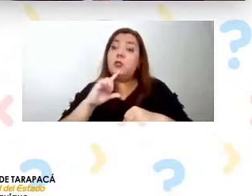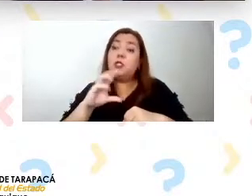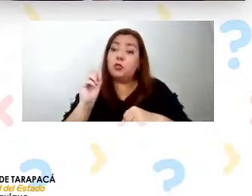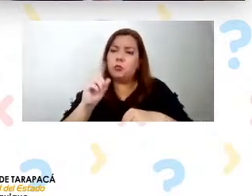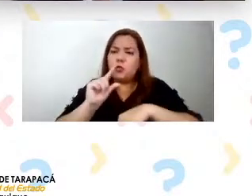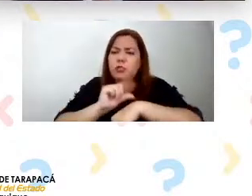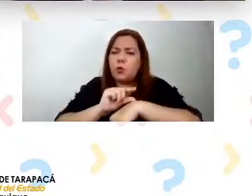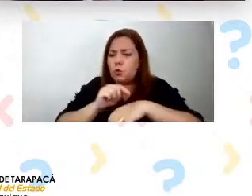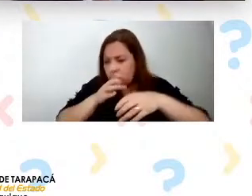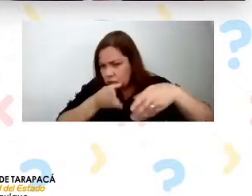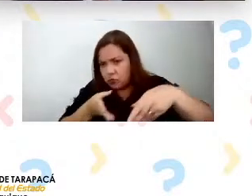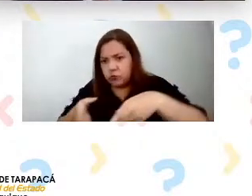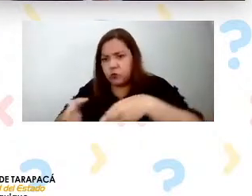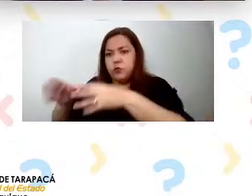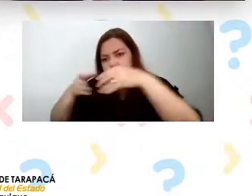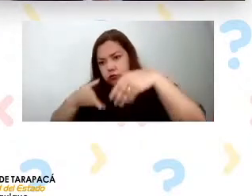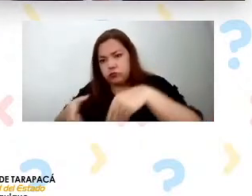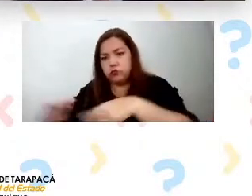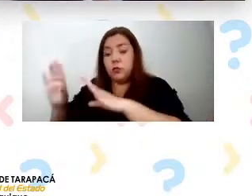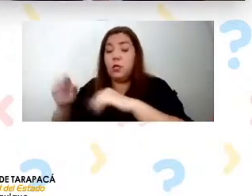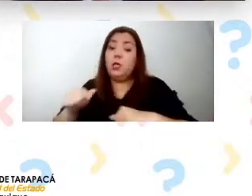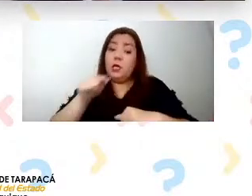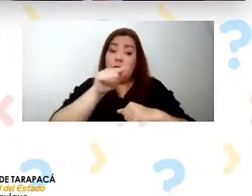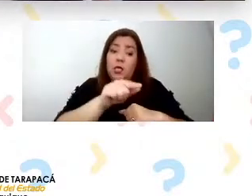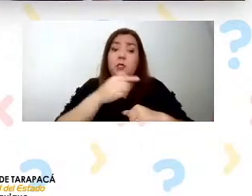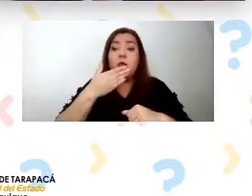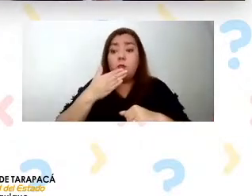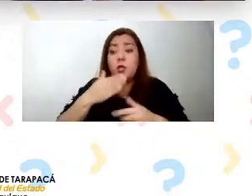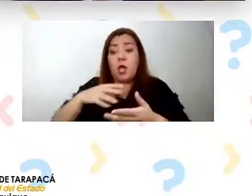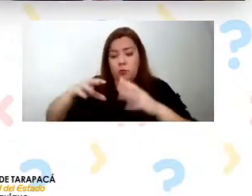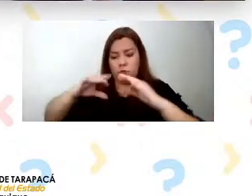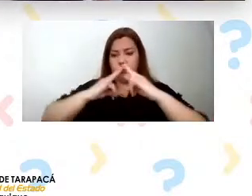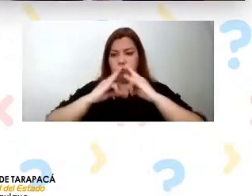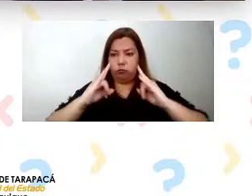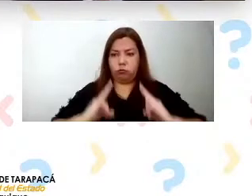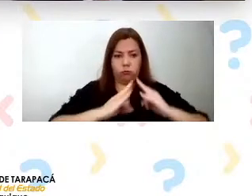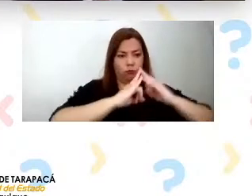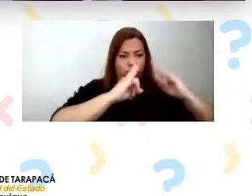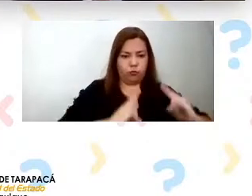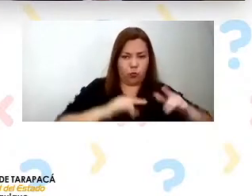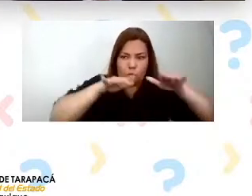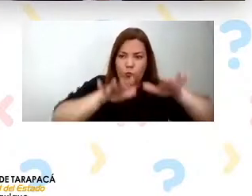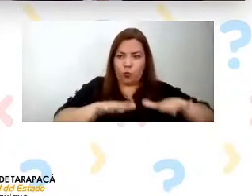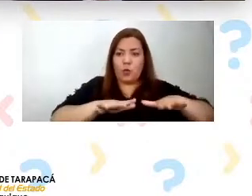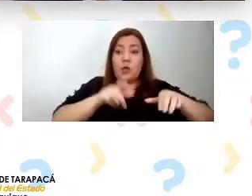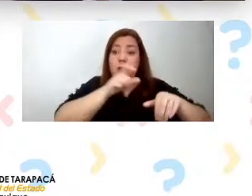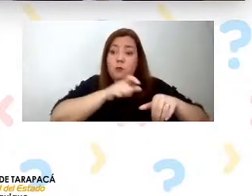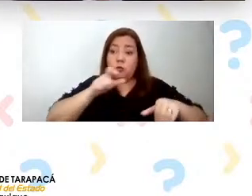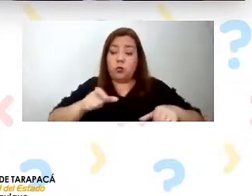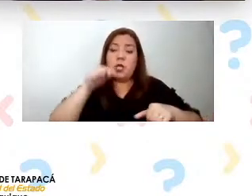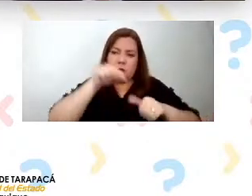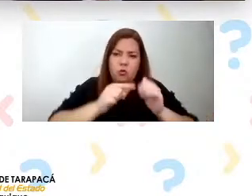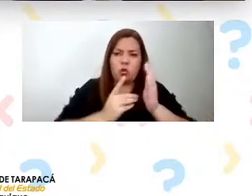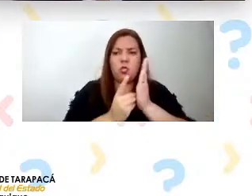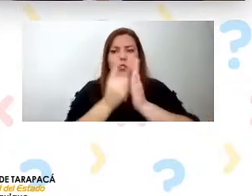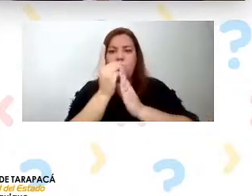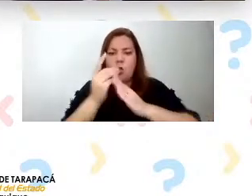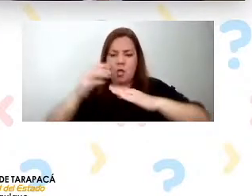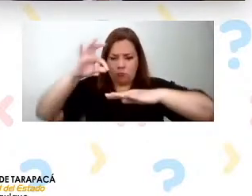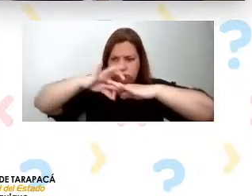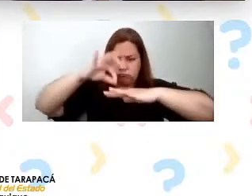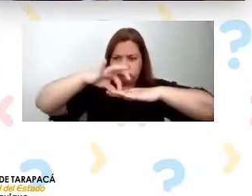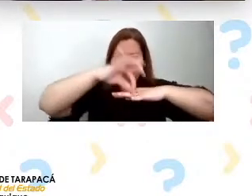asentamientos humanos importantes y que estos asentamientos humanos desarrollan principalmente actividad